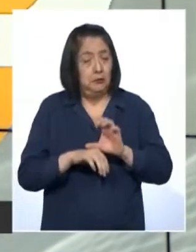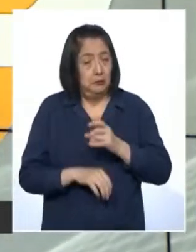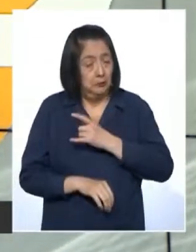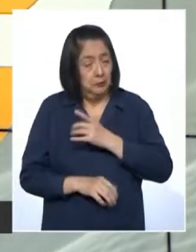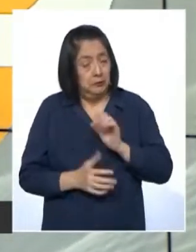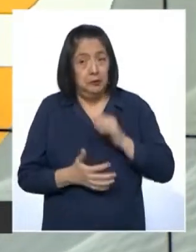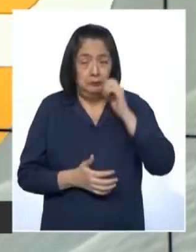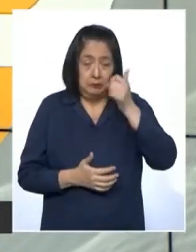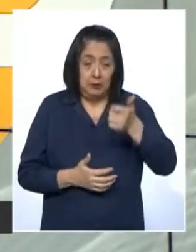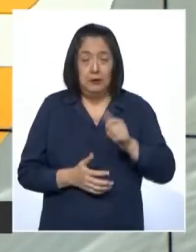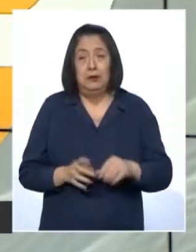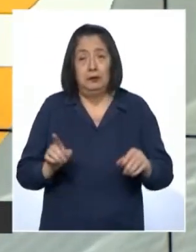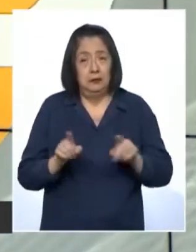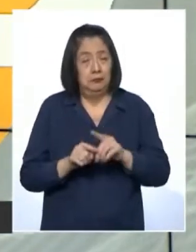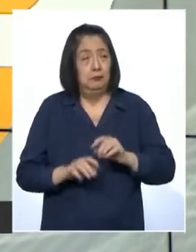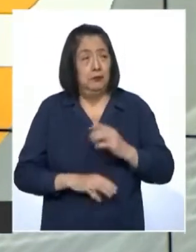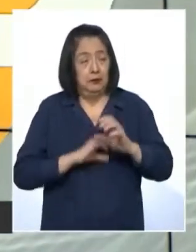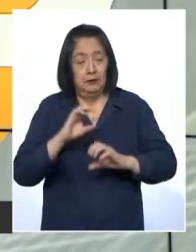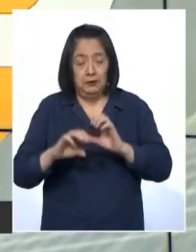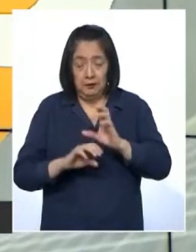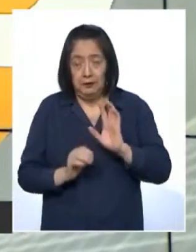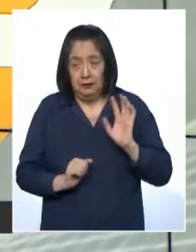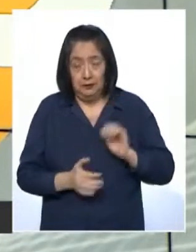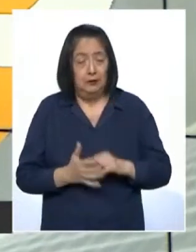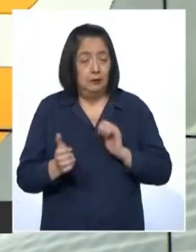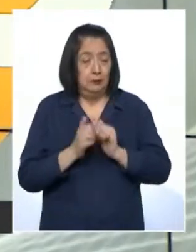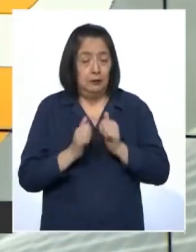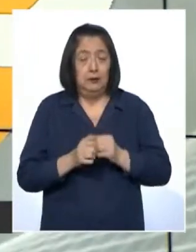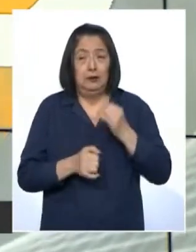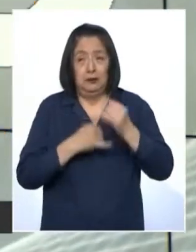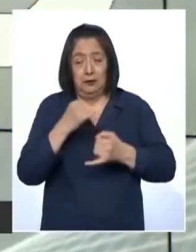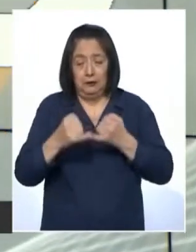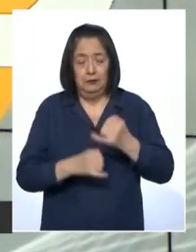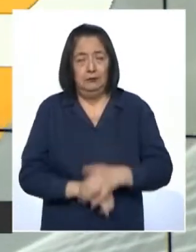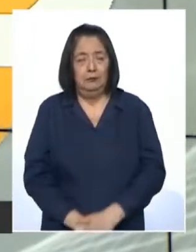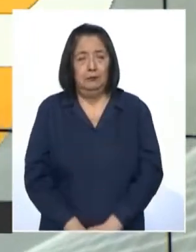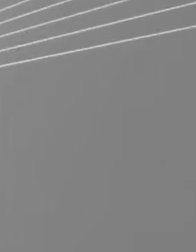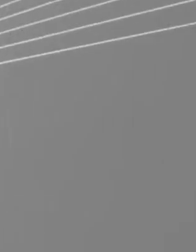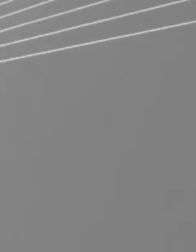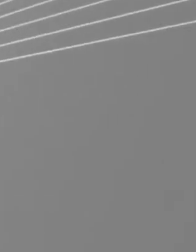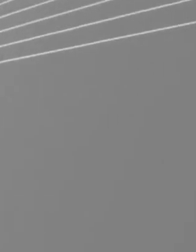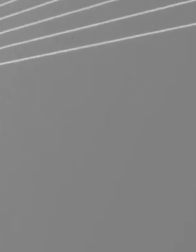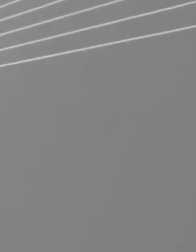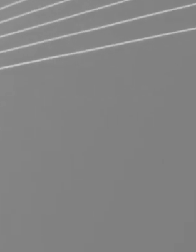Deportes y mañana haga lo propio Sporting Cristal en torneo internacional.